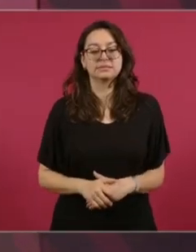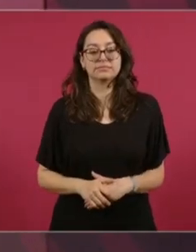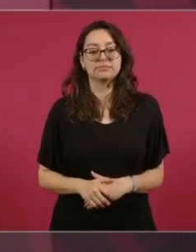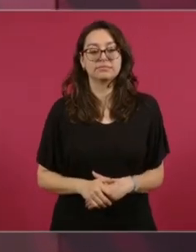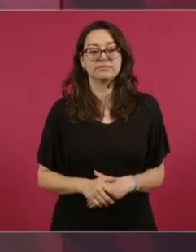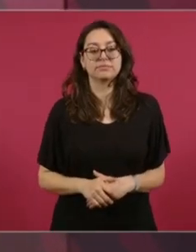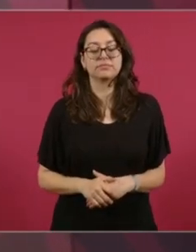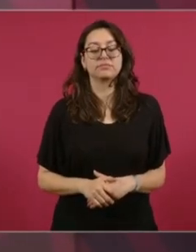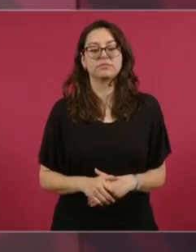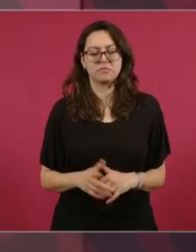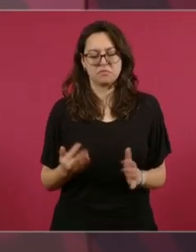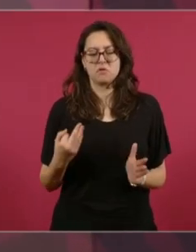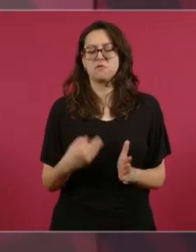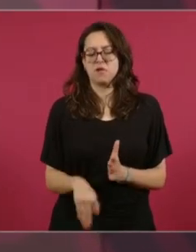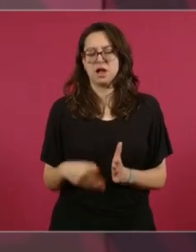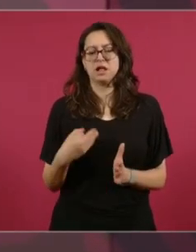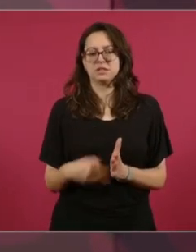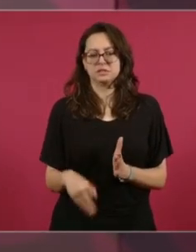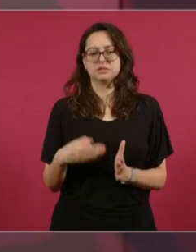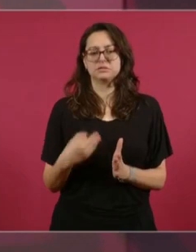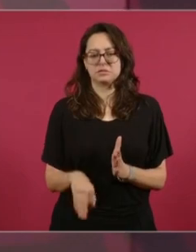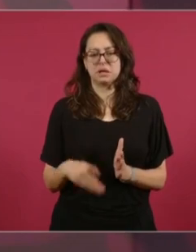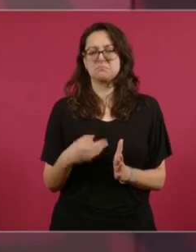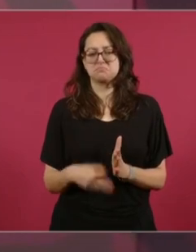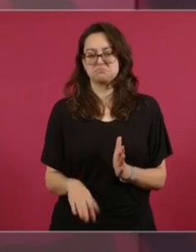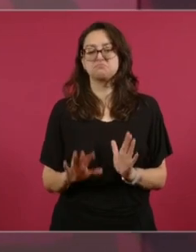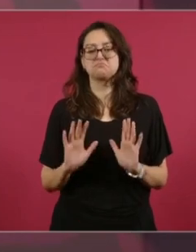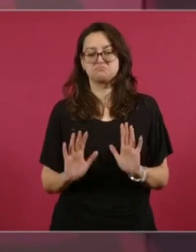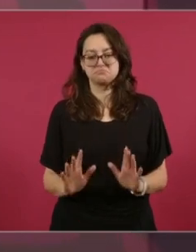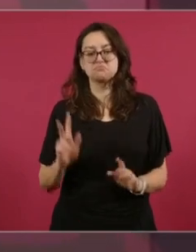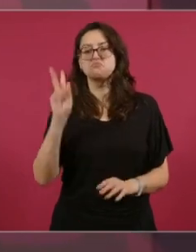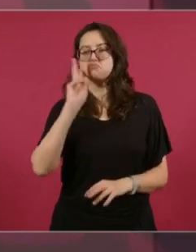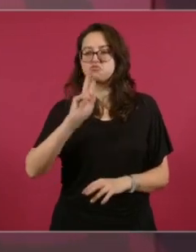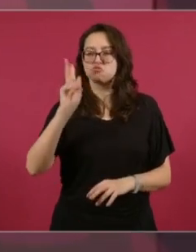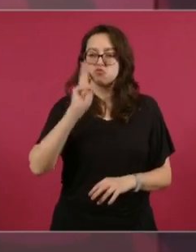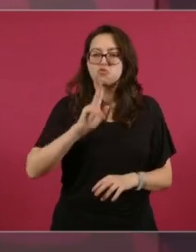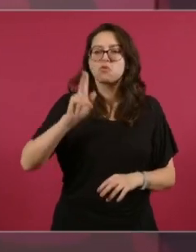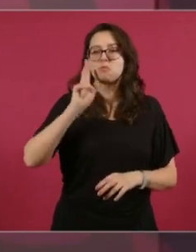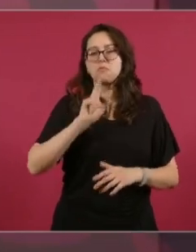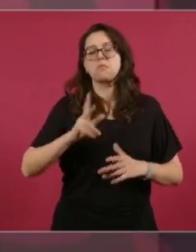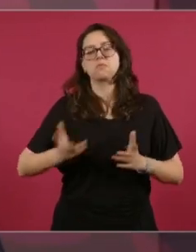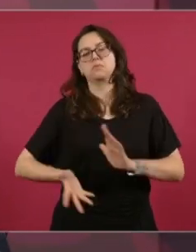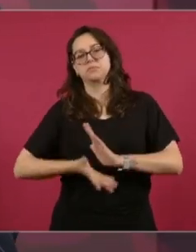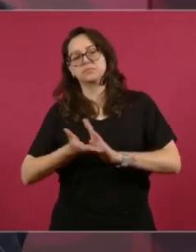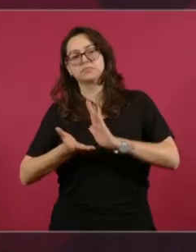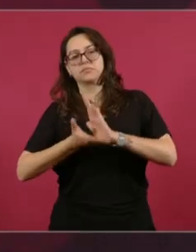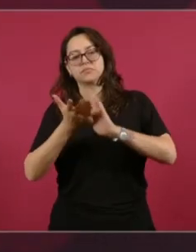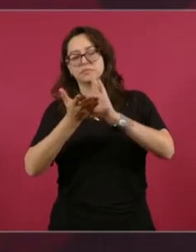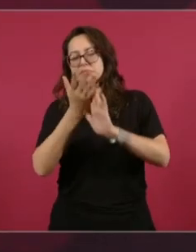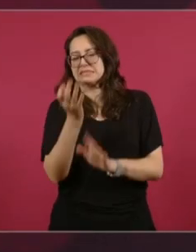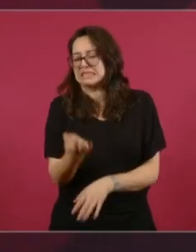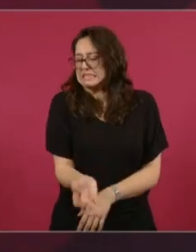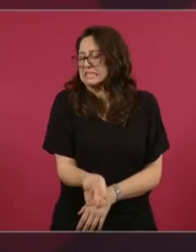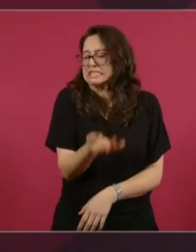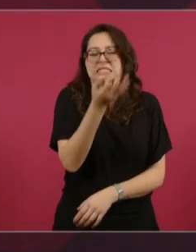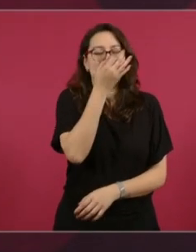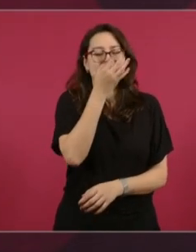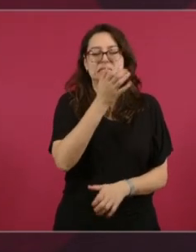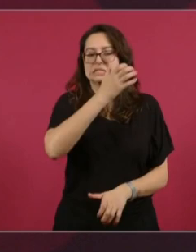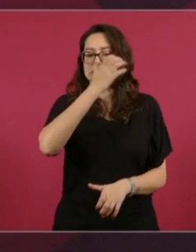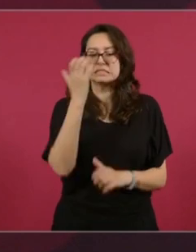la estación y faltan más pruebas. Ya está